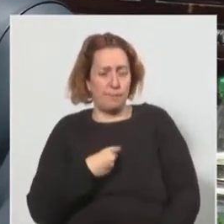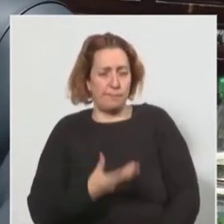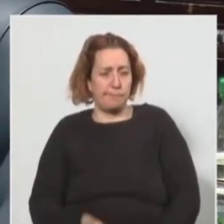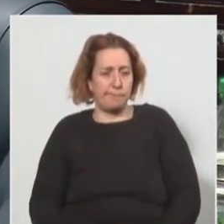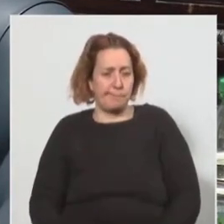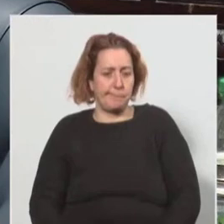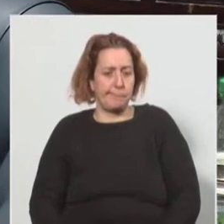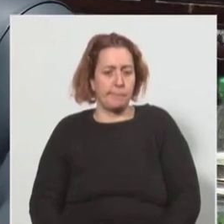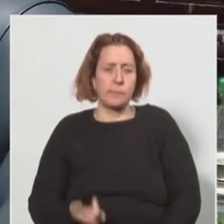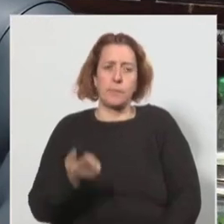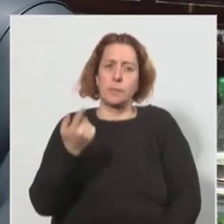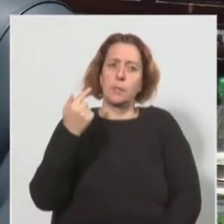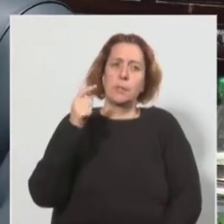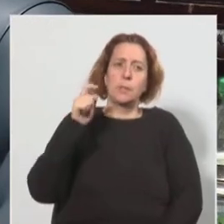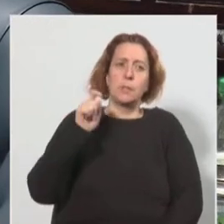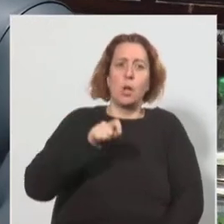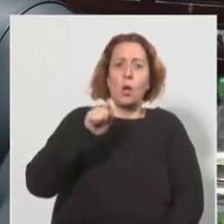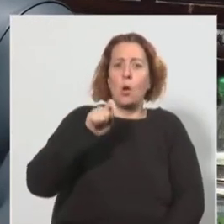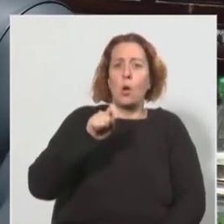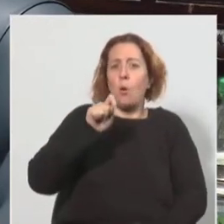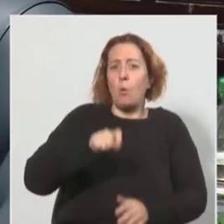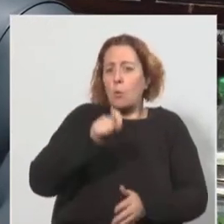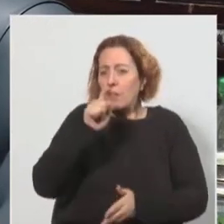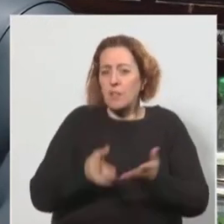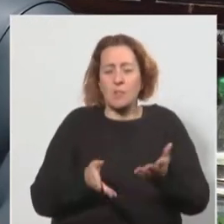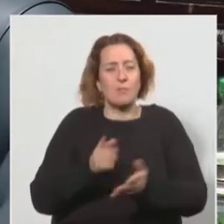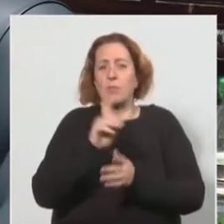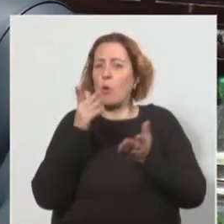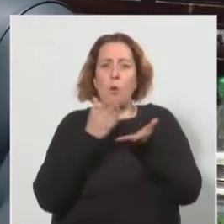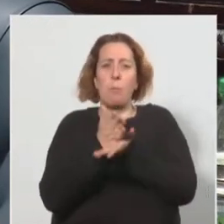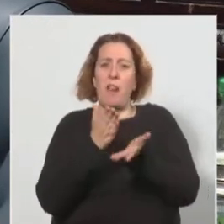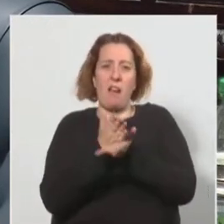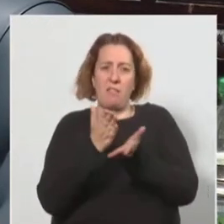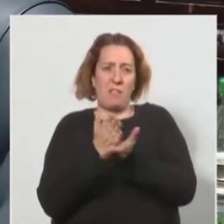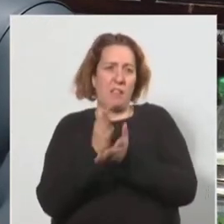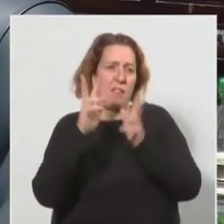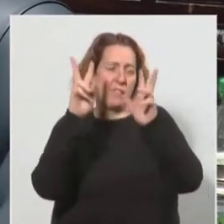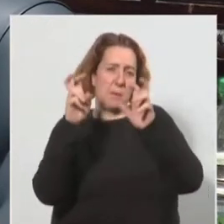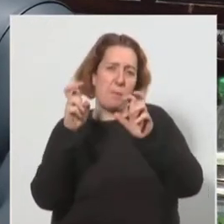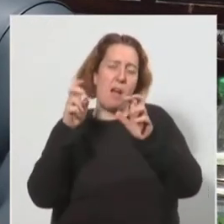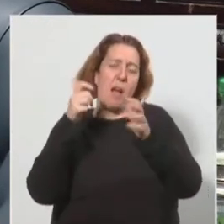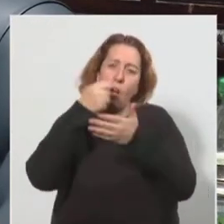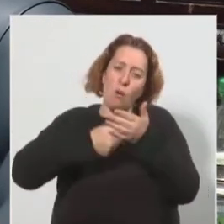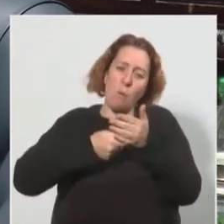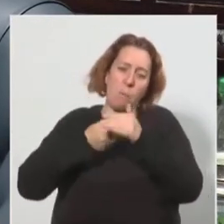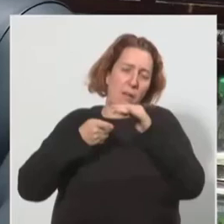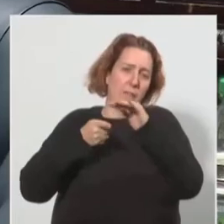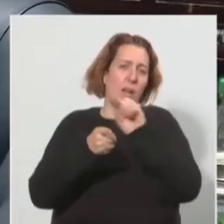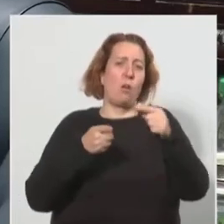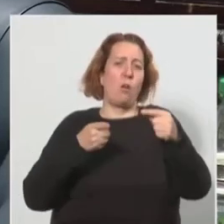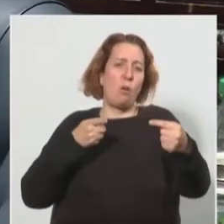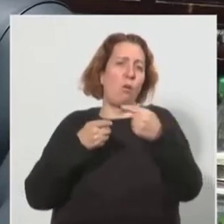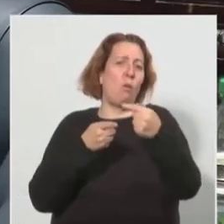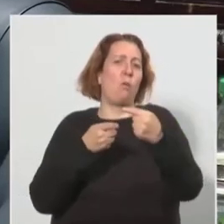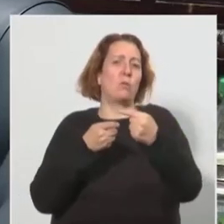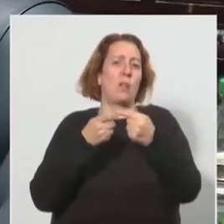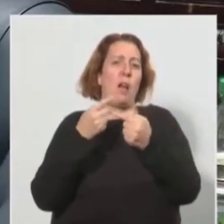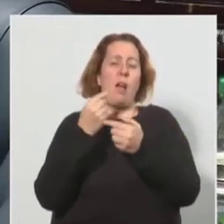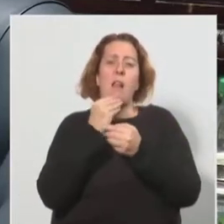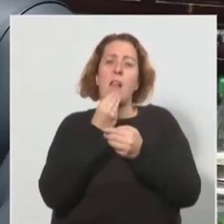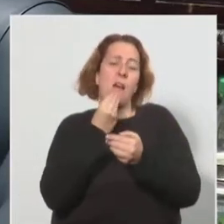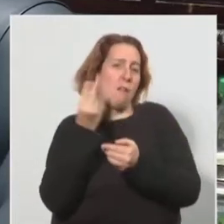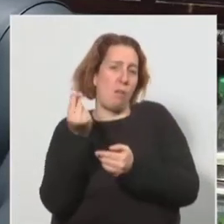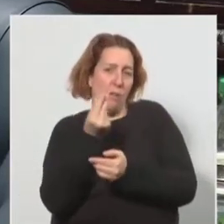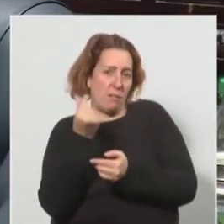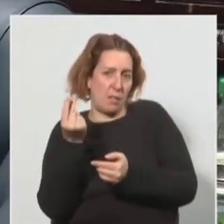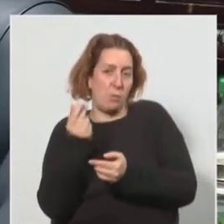de jurisdicción no cooperante en materia de combate al lavado de activos o en materia